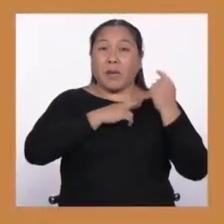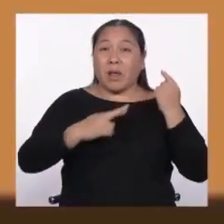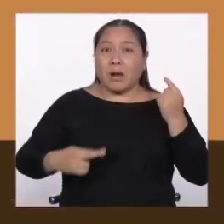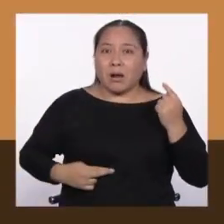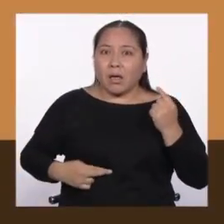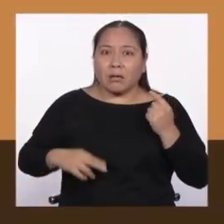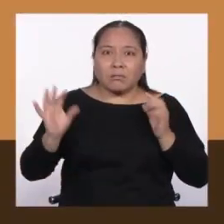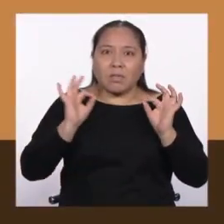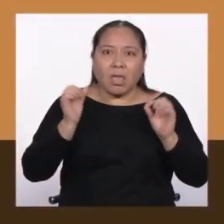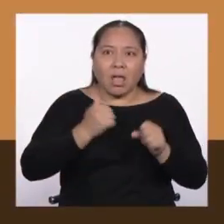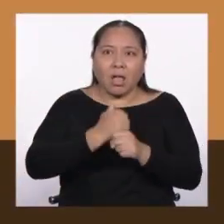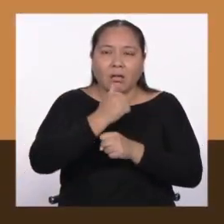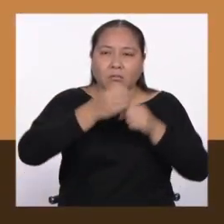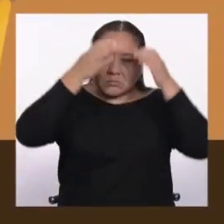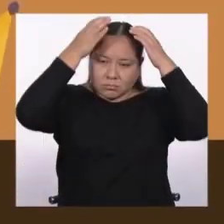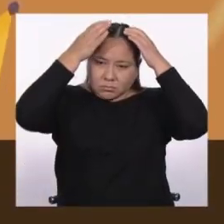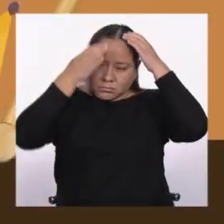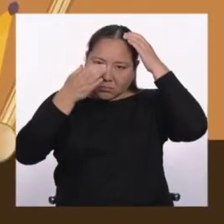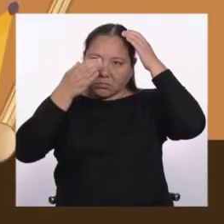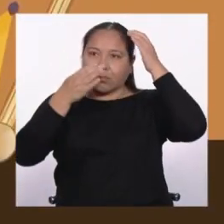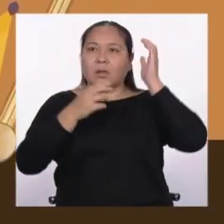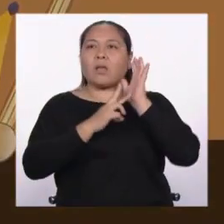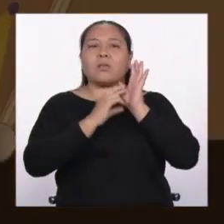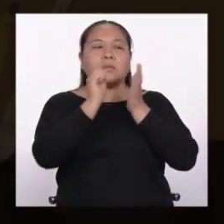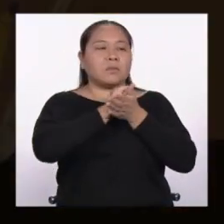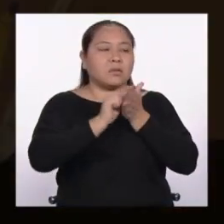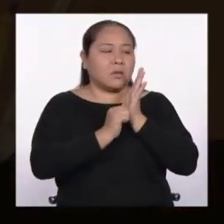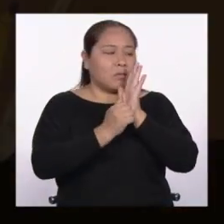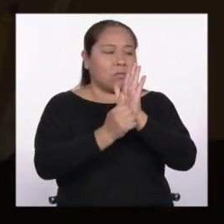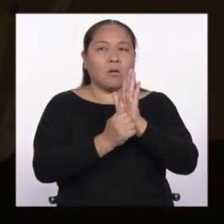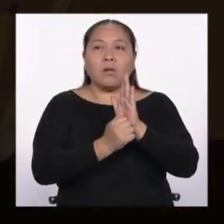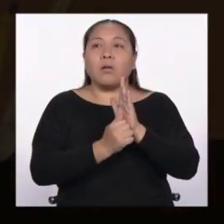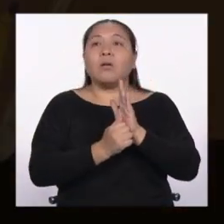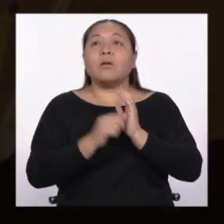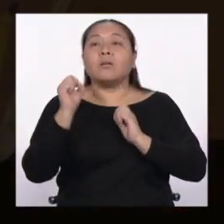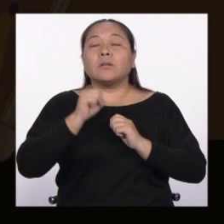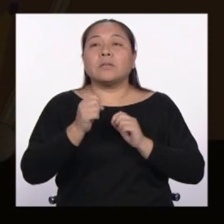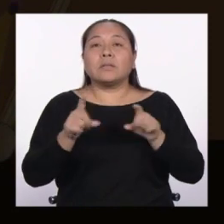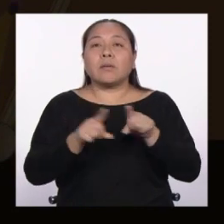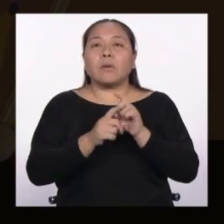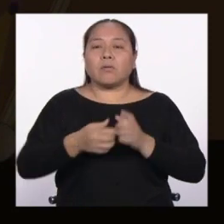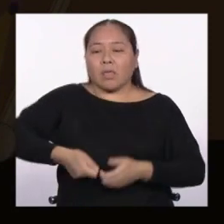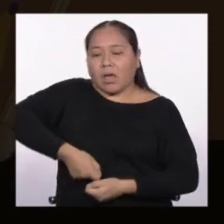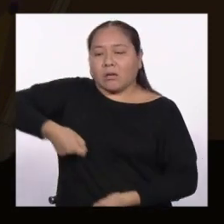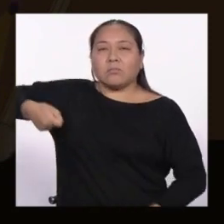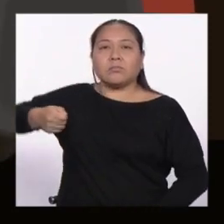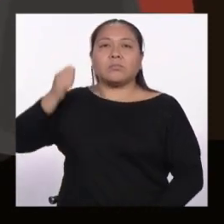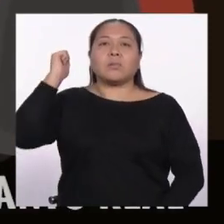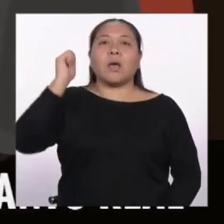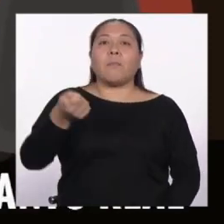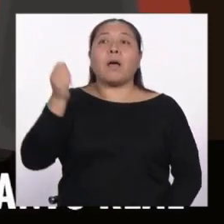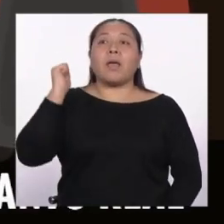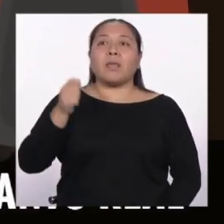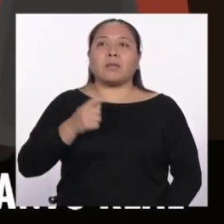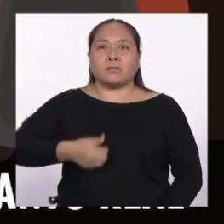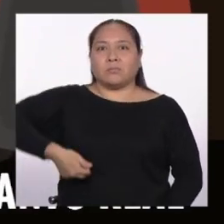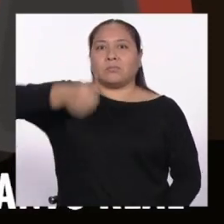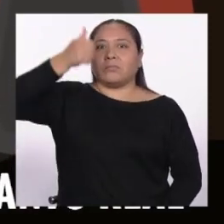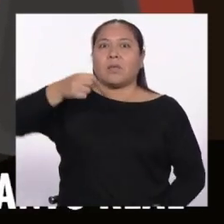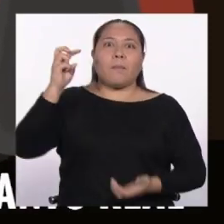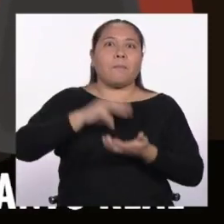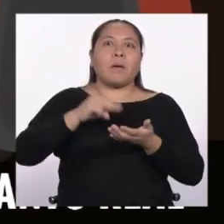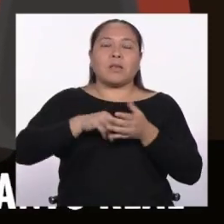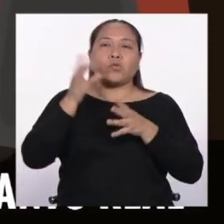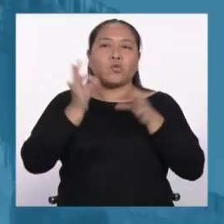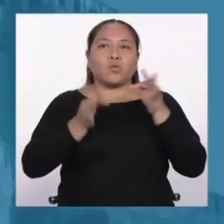ganaba, porque aparte de usar su corona y cetro como símbolo de mando, tenía una espada que lo representaba como el ser de máxima justicia y un